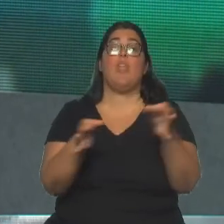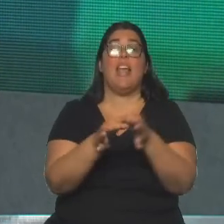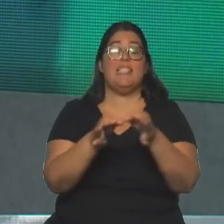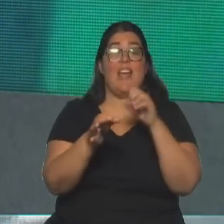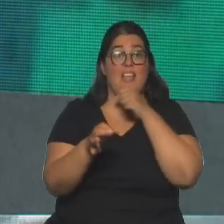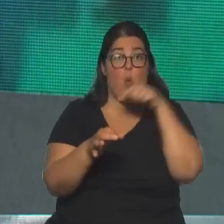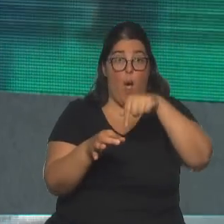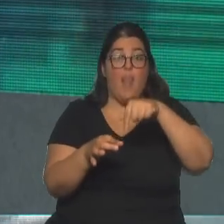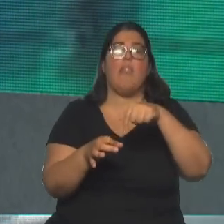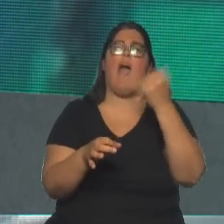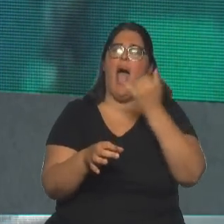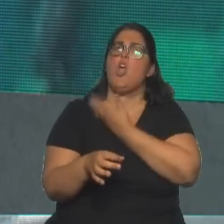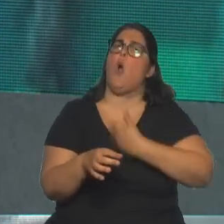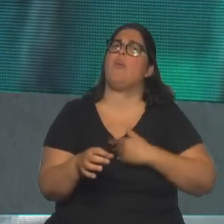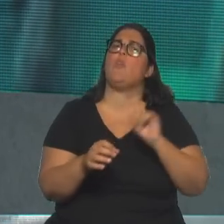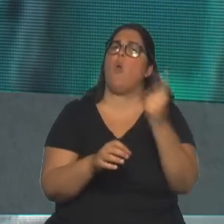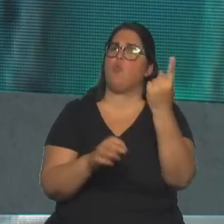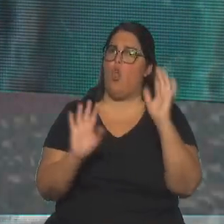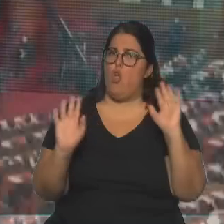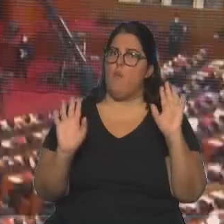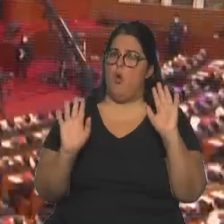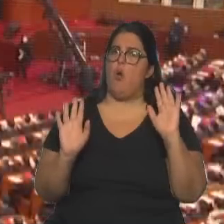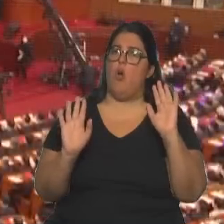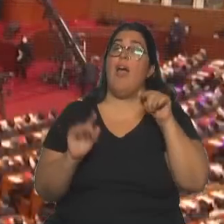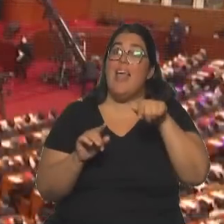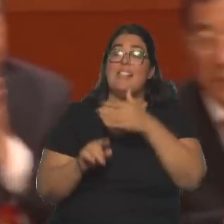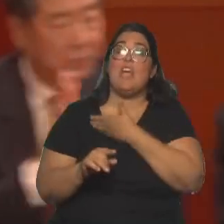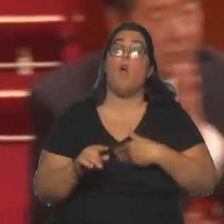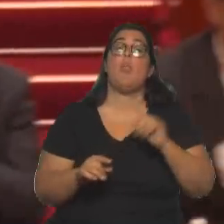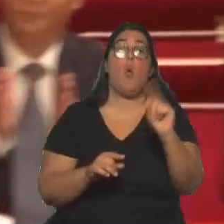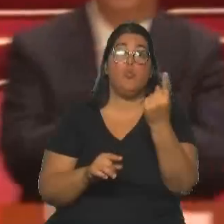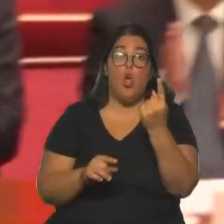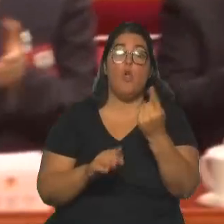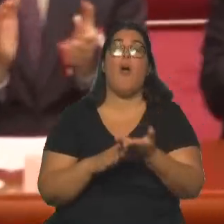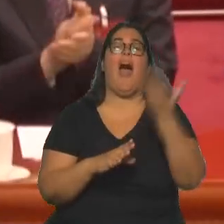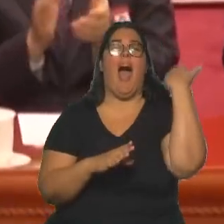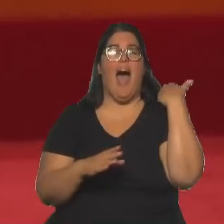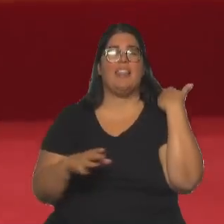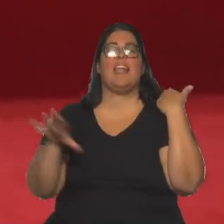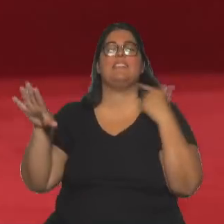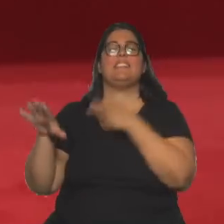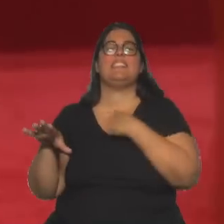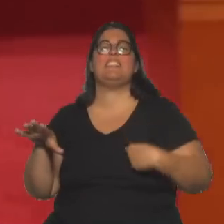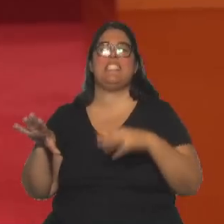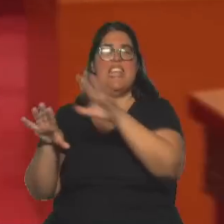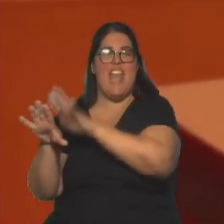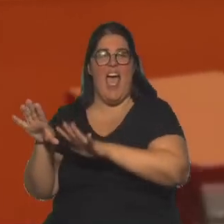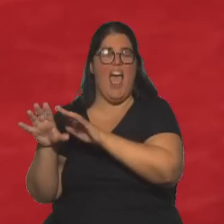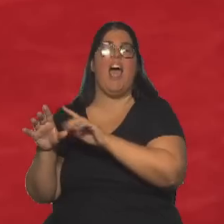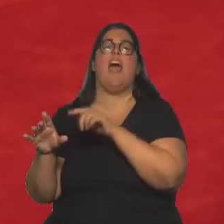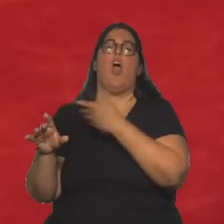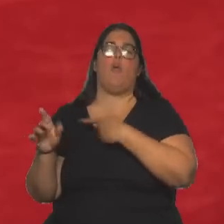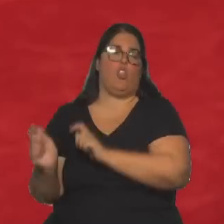Taiwán existe un gobierno autónomo, que fue el que se trasladó del continente a la isla tras haber